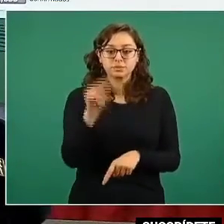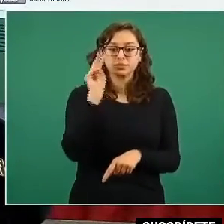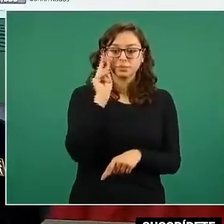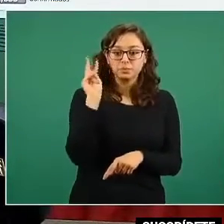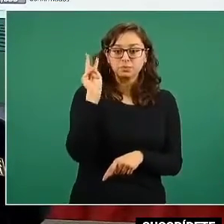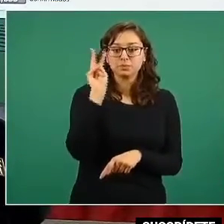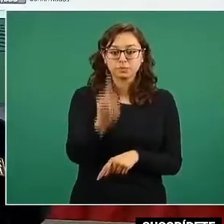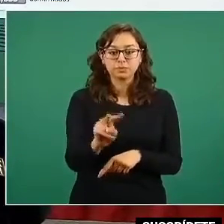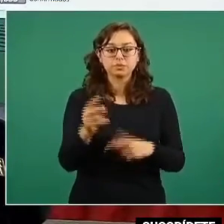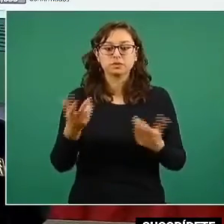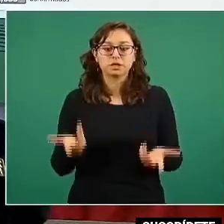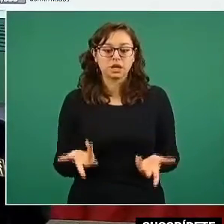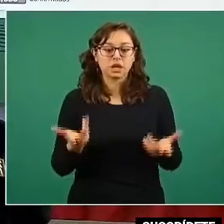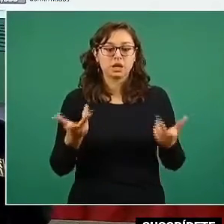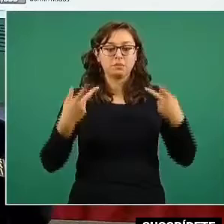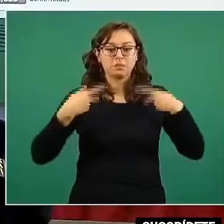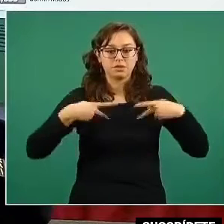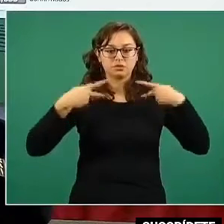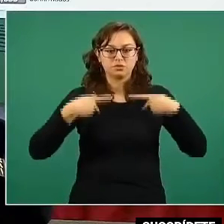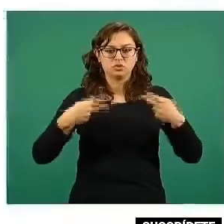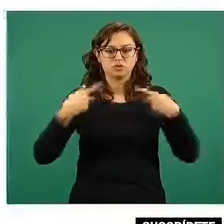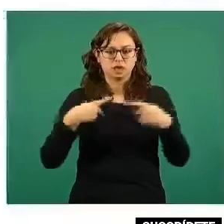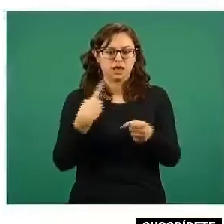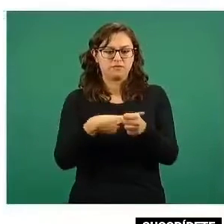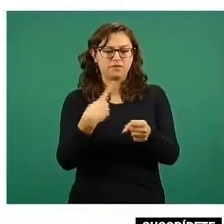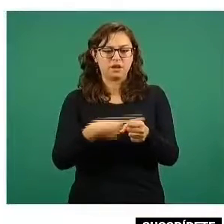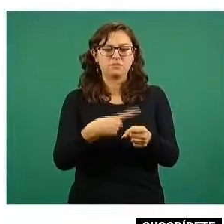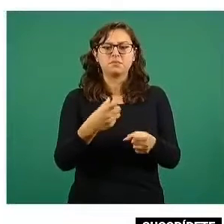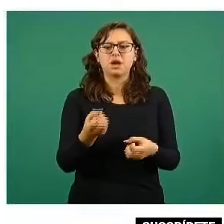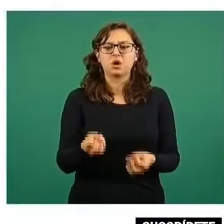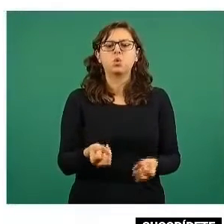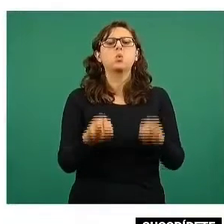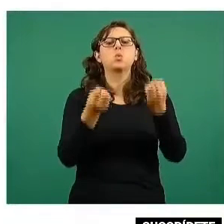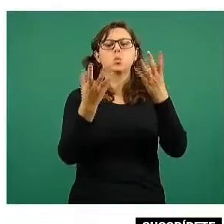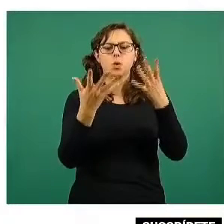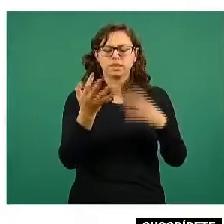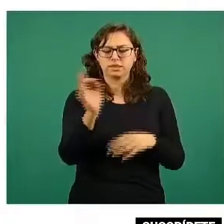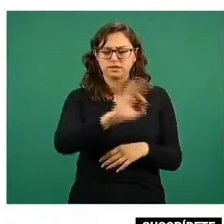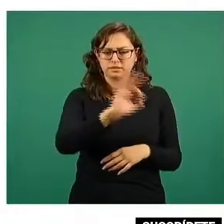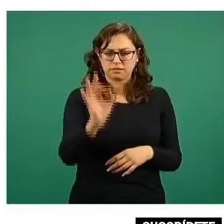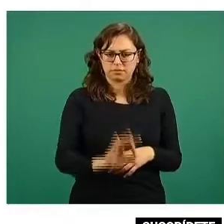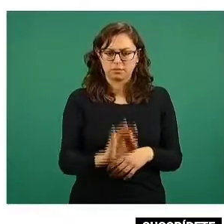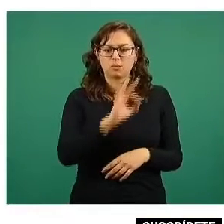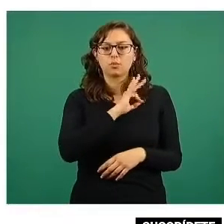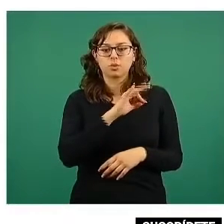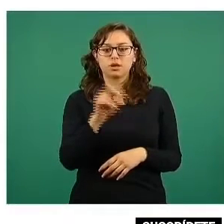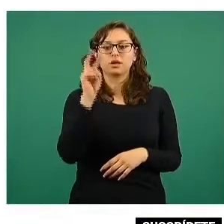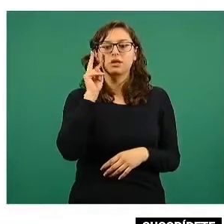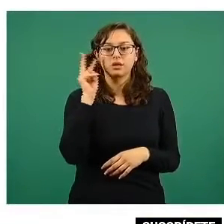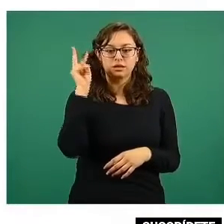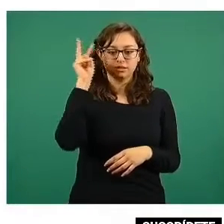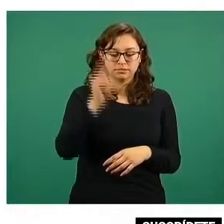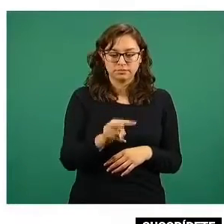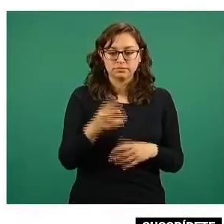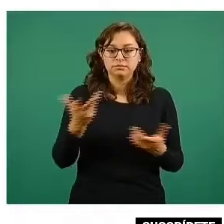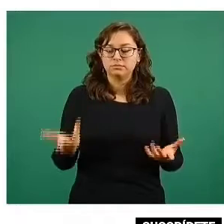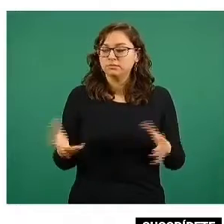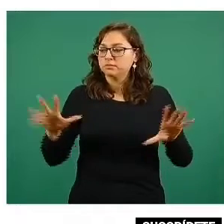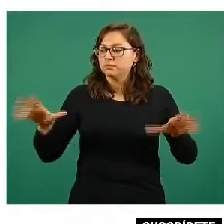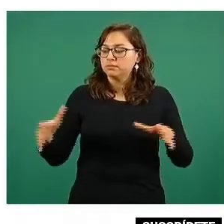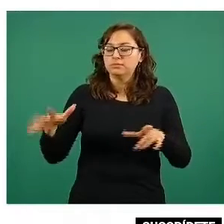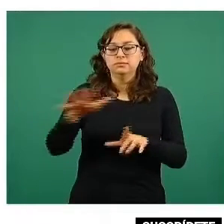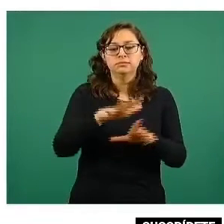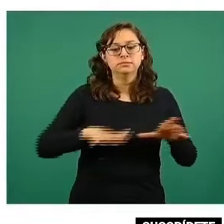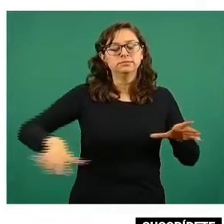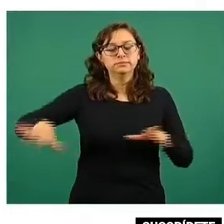de positividad, que como ustedes saben nos habla de un poco cómo está circulando el virus en la comunidad, ya que lo que nos